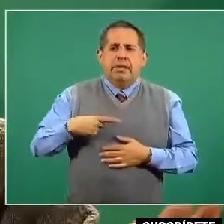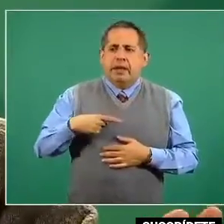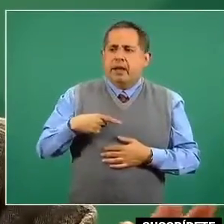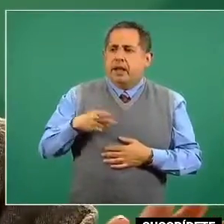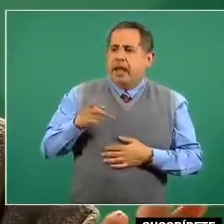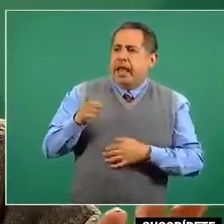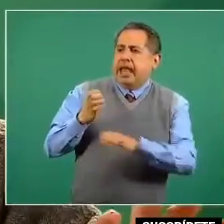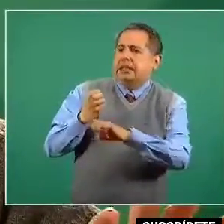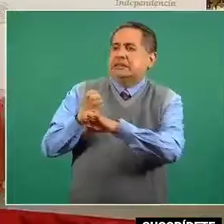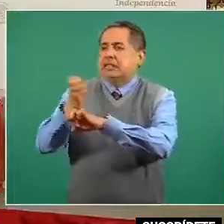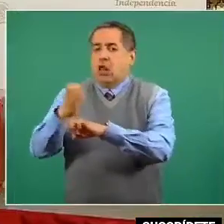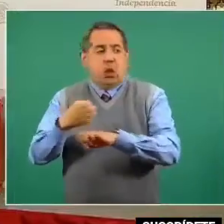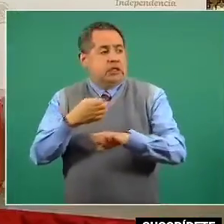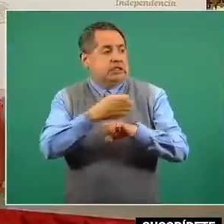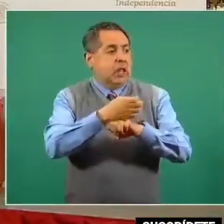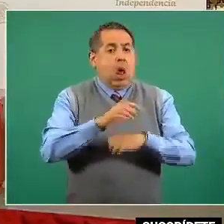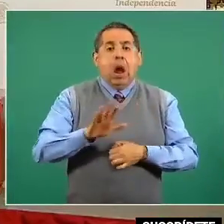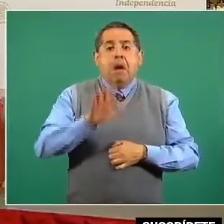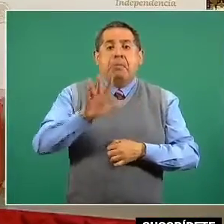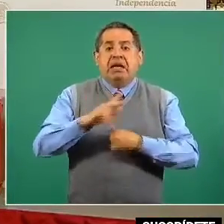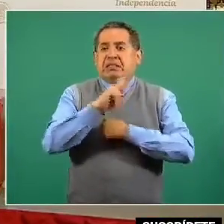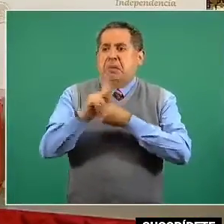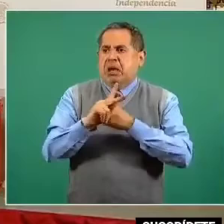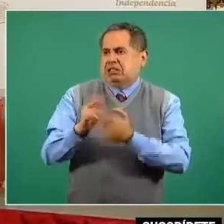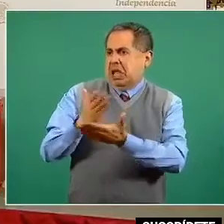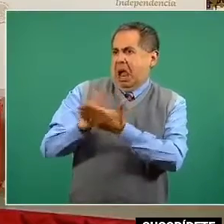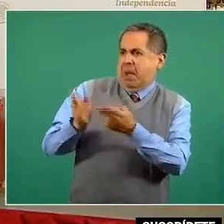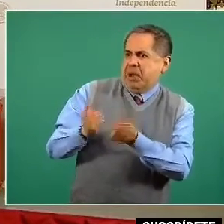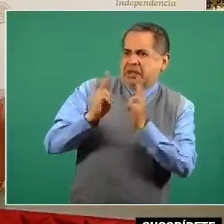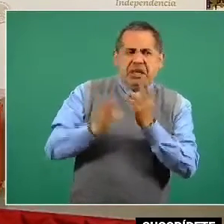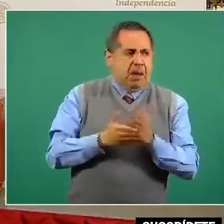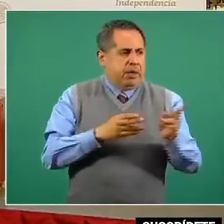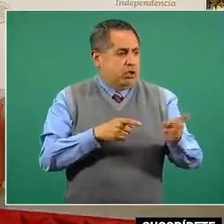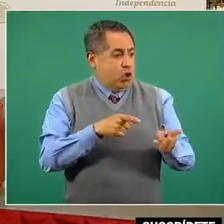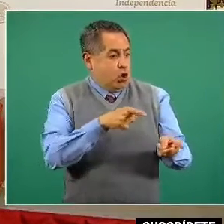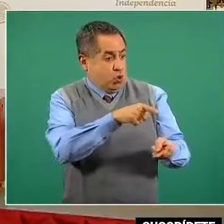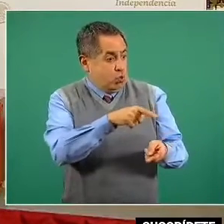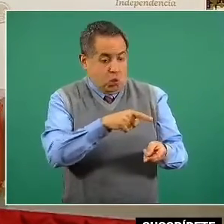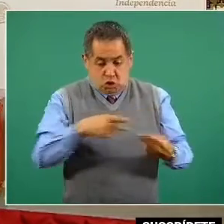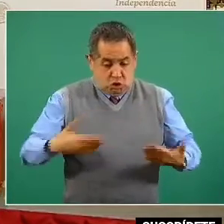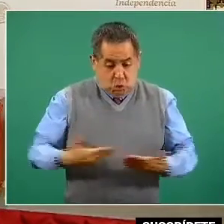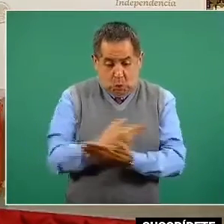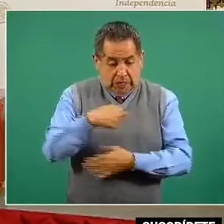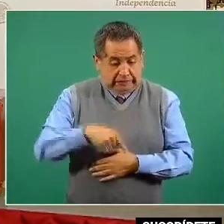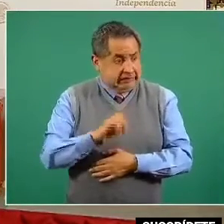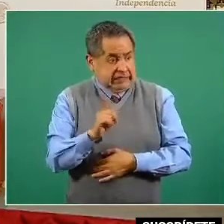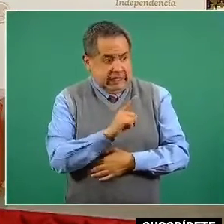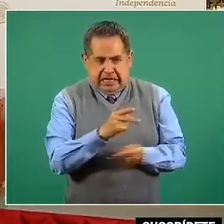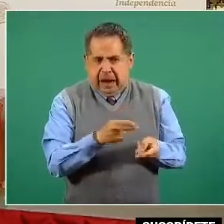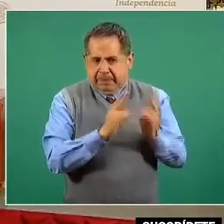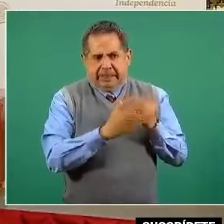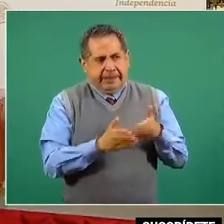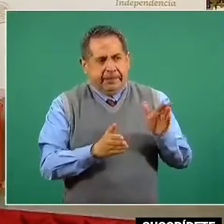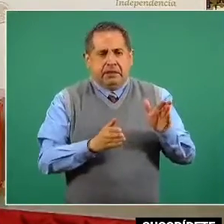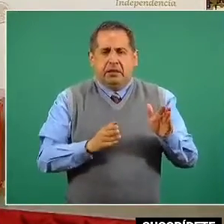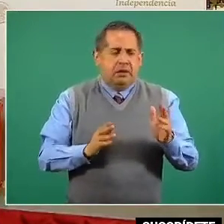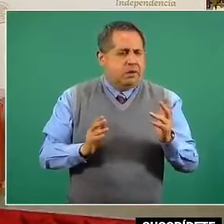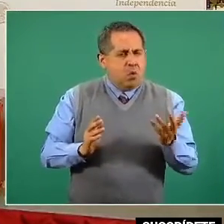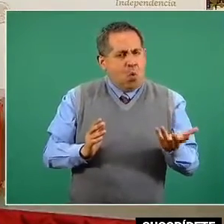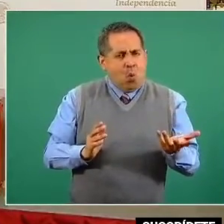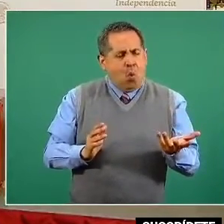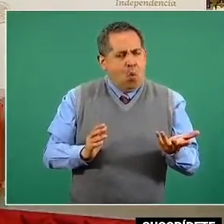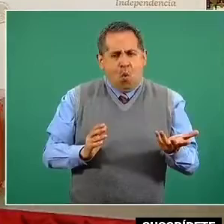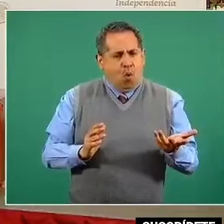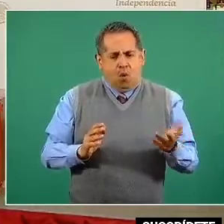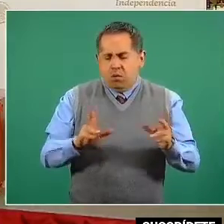países diferentes y que se pusieran límites a la atención de personas que fueran residentes de un estado vecino.